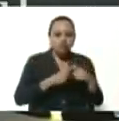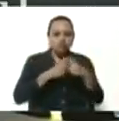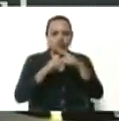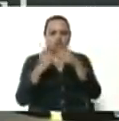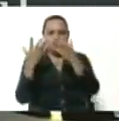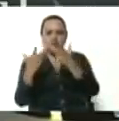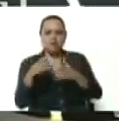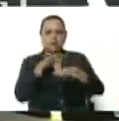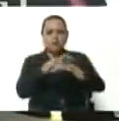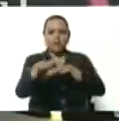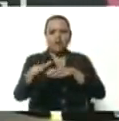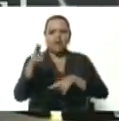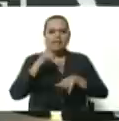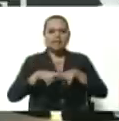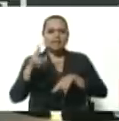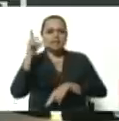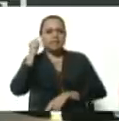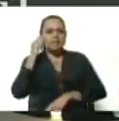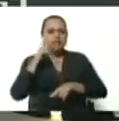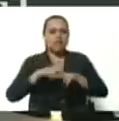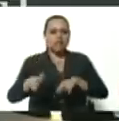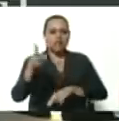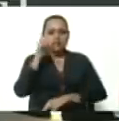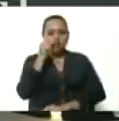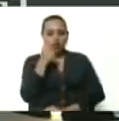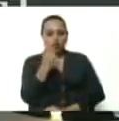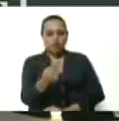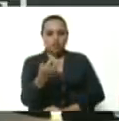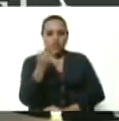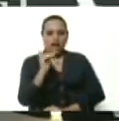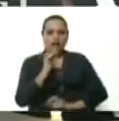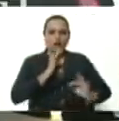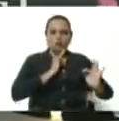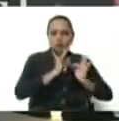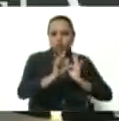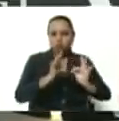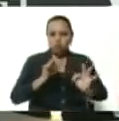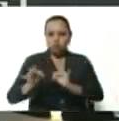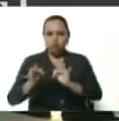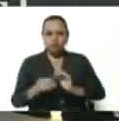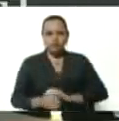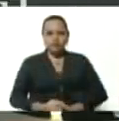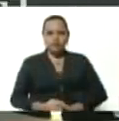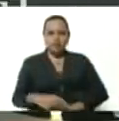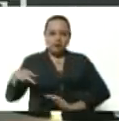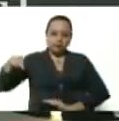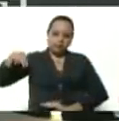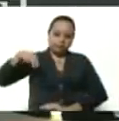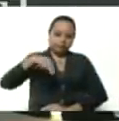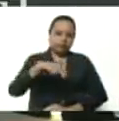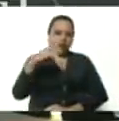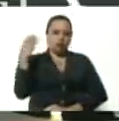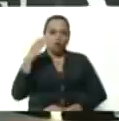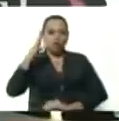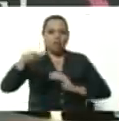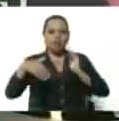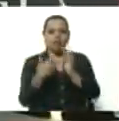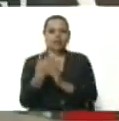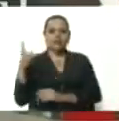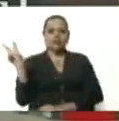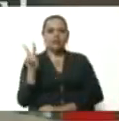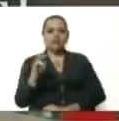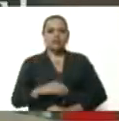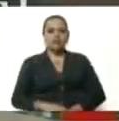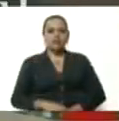gran mayoría de niñas y niños que tú dices allí se han contagiado en el camino de Colombia hacia Venezuela, en